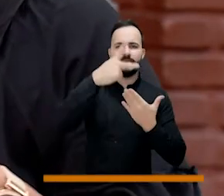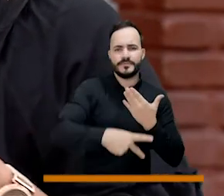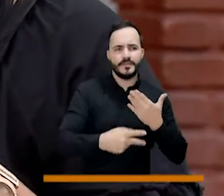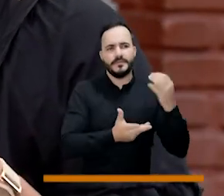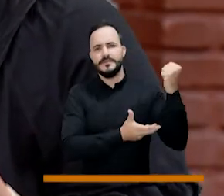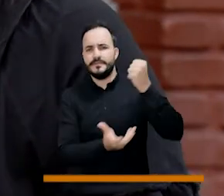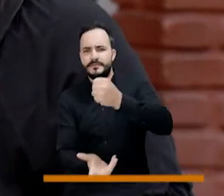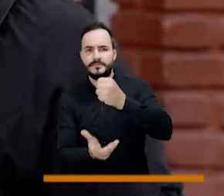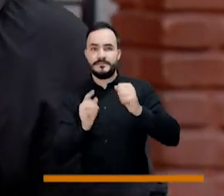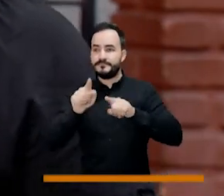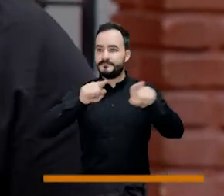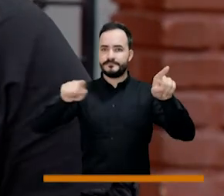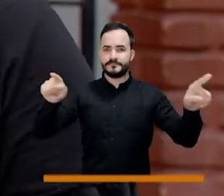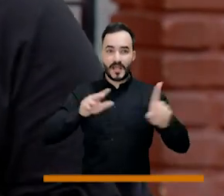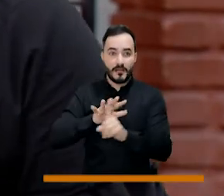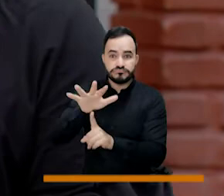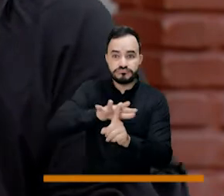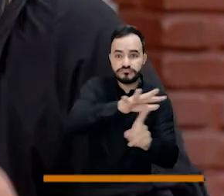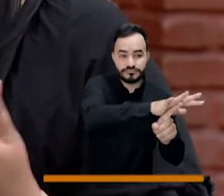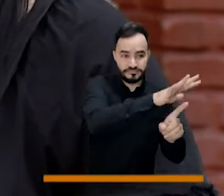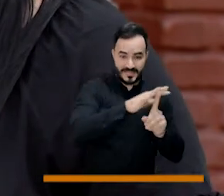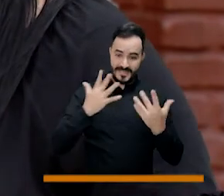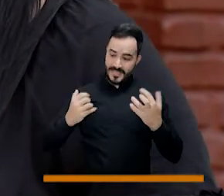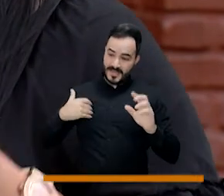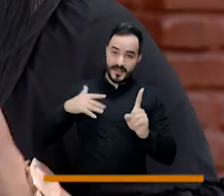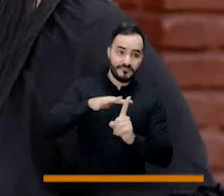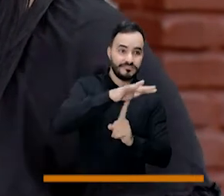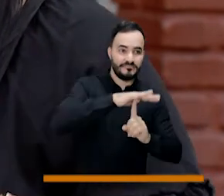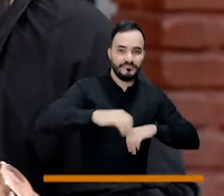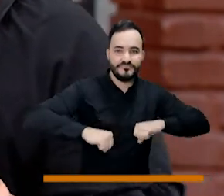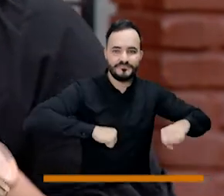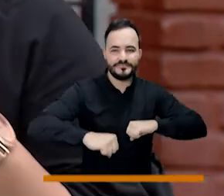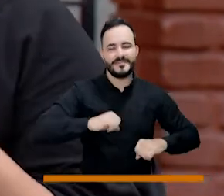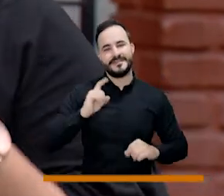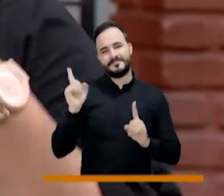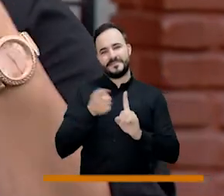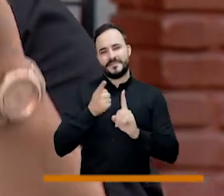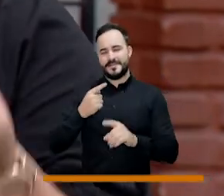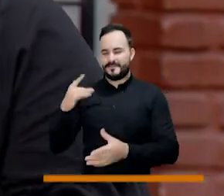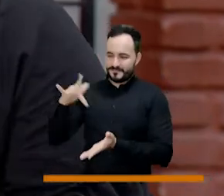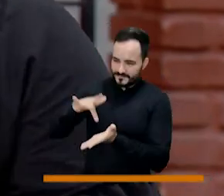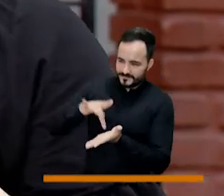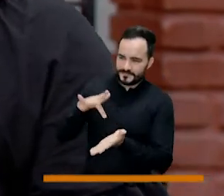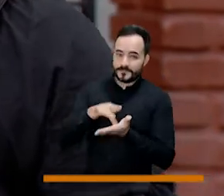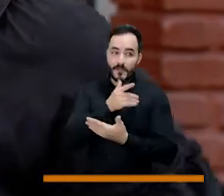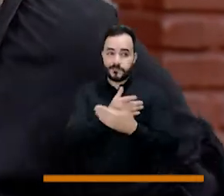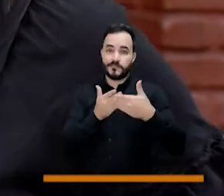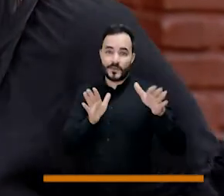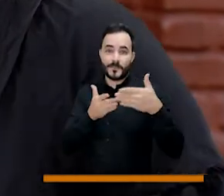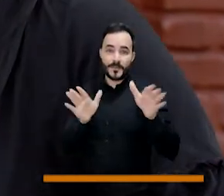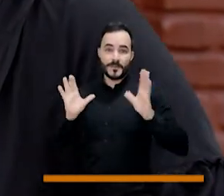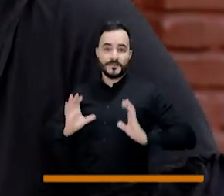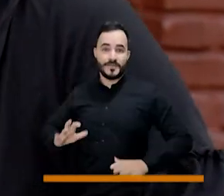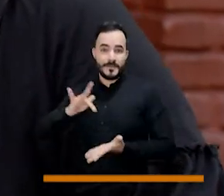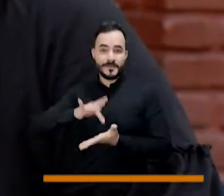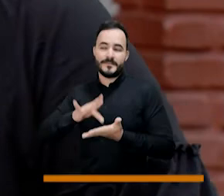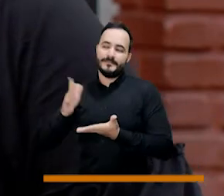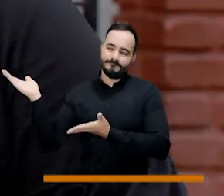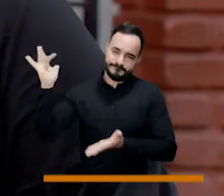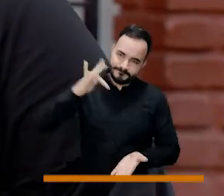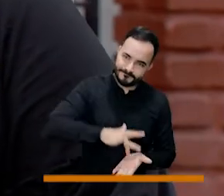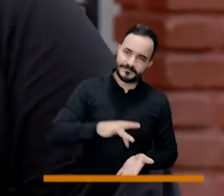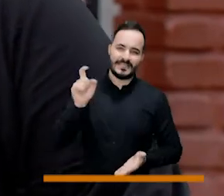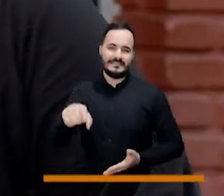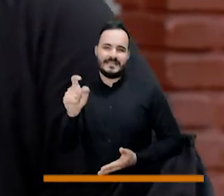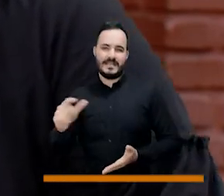decisiones, en los recursos económicos, incidir políticamente, tenemos que presentarnos a estos escenarios de participación